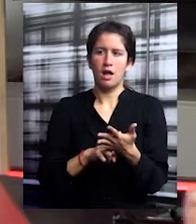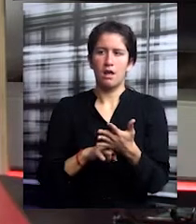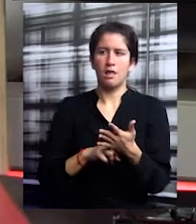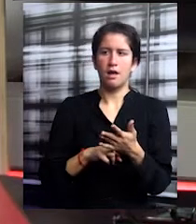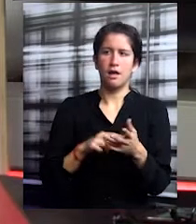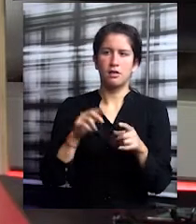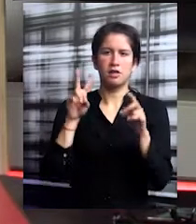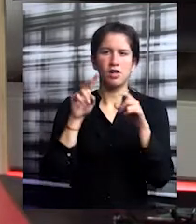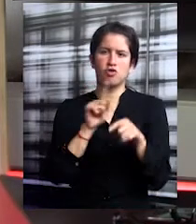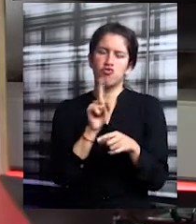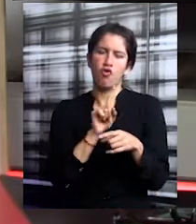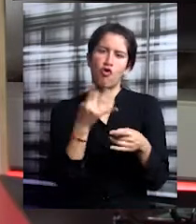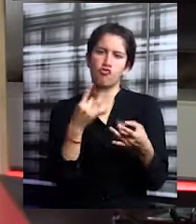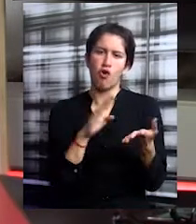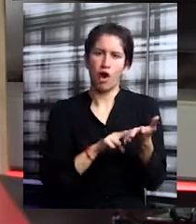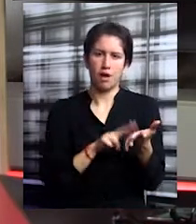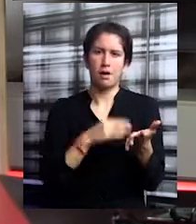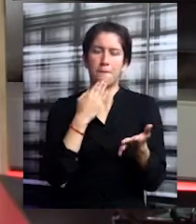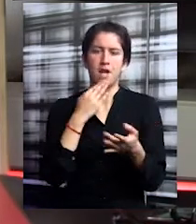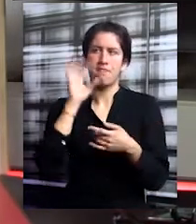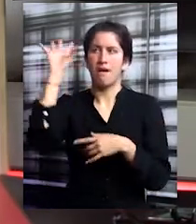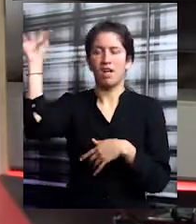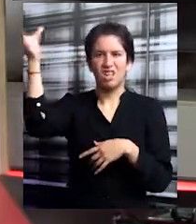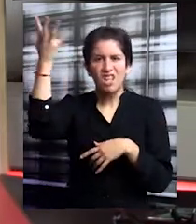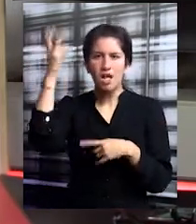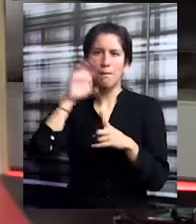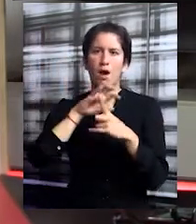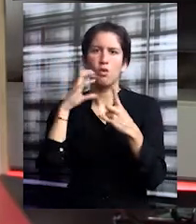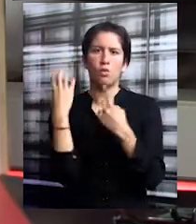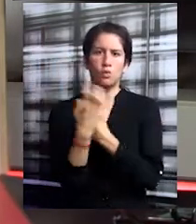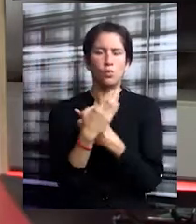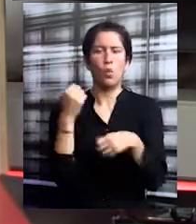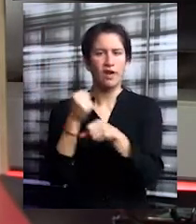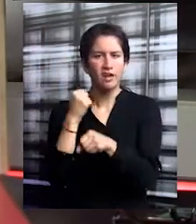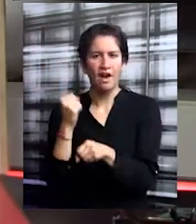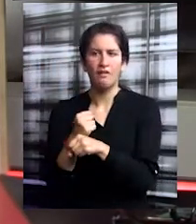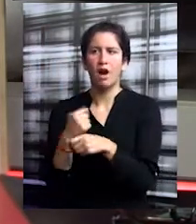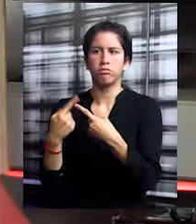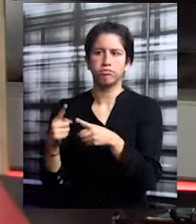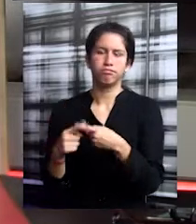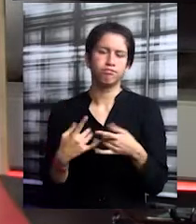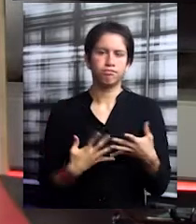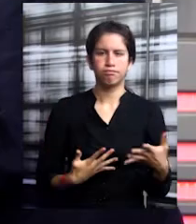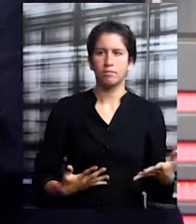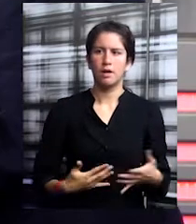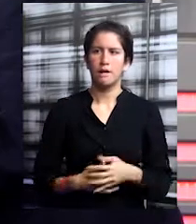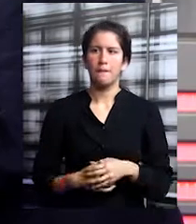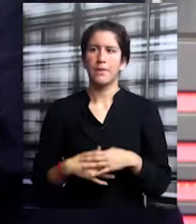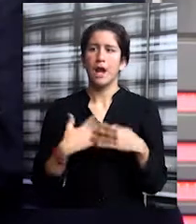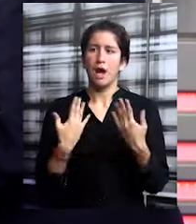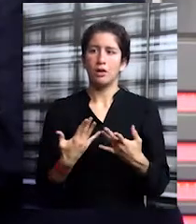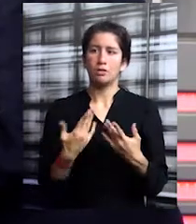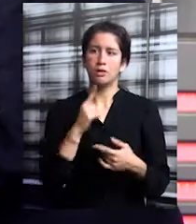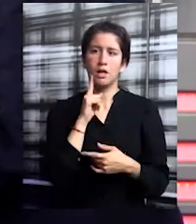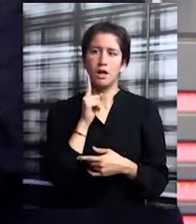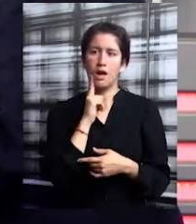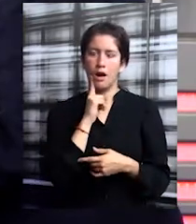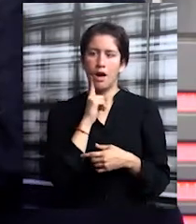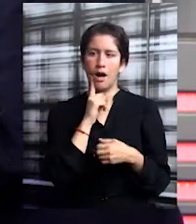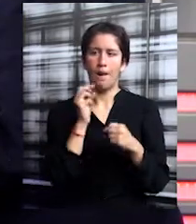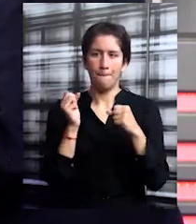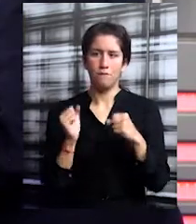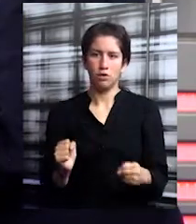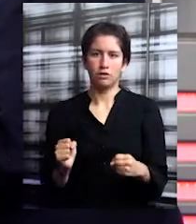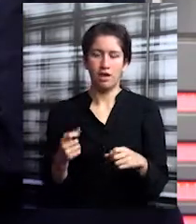también de clima, de idiosincrasia, de factores productivos. Entonces, evidentemente, tener la posibilidad de que